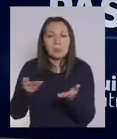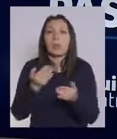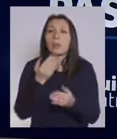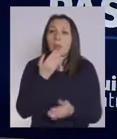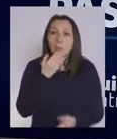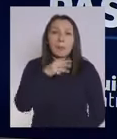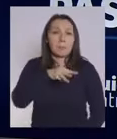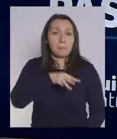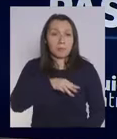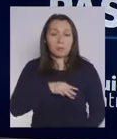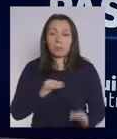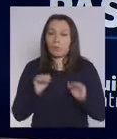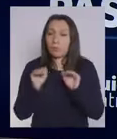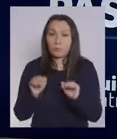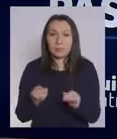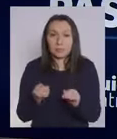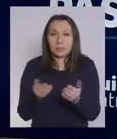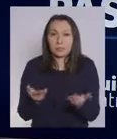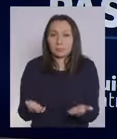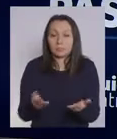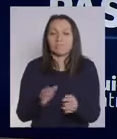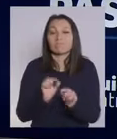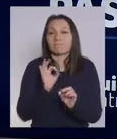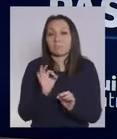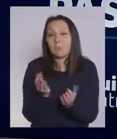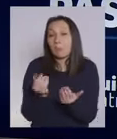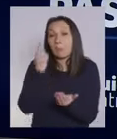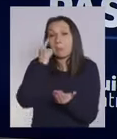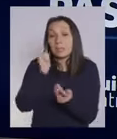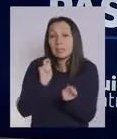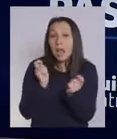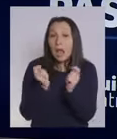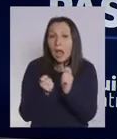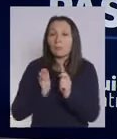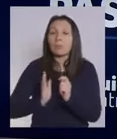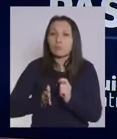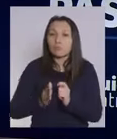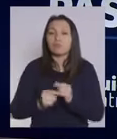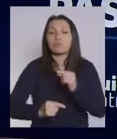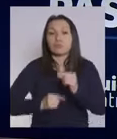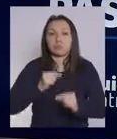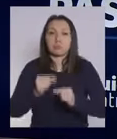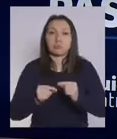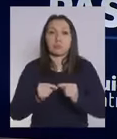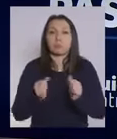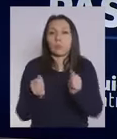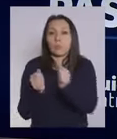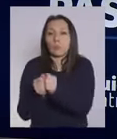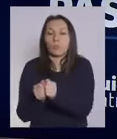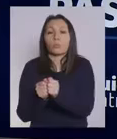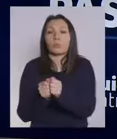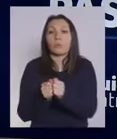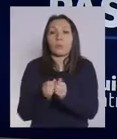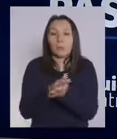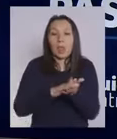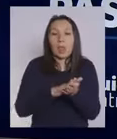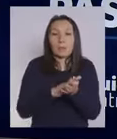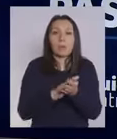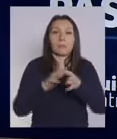región metropolitana, ¿ya? Por lo que es de esperar que los cambios se sigan dando en conjunto de una